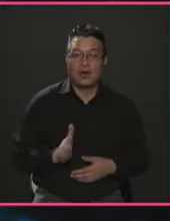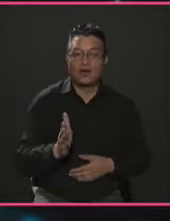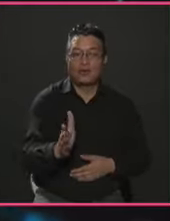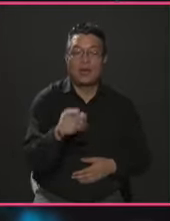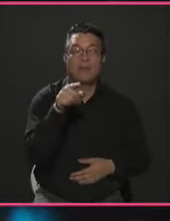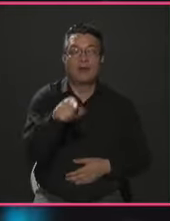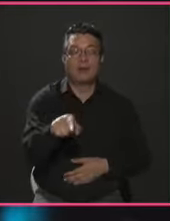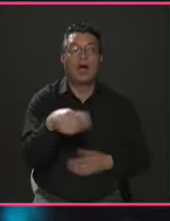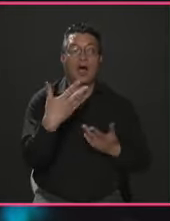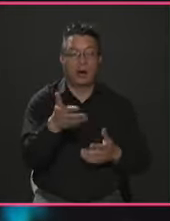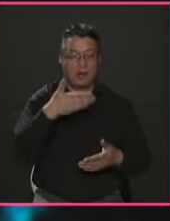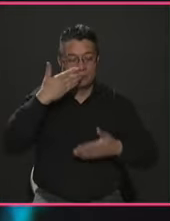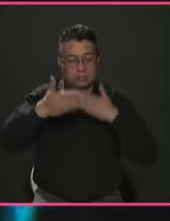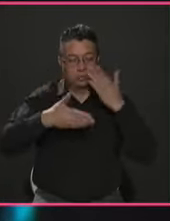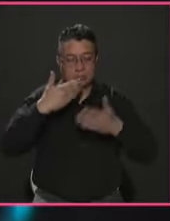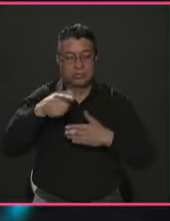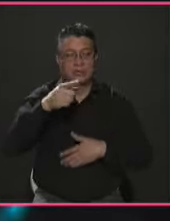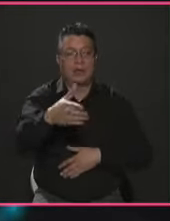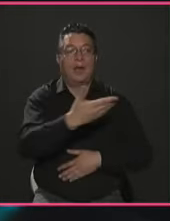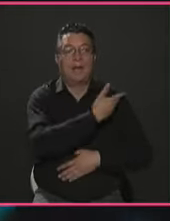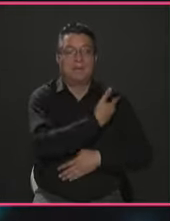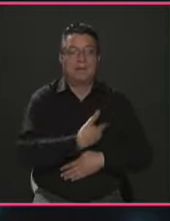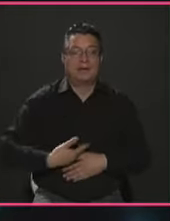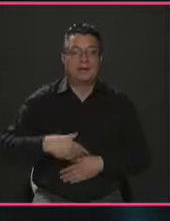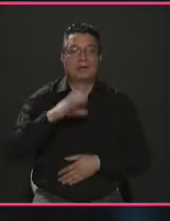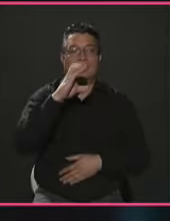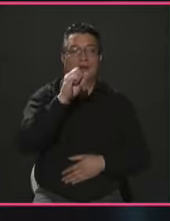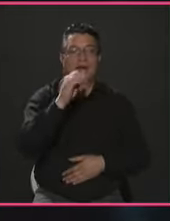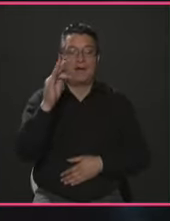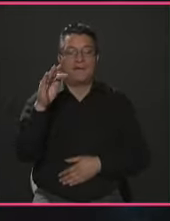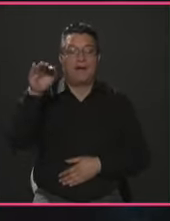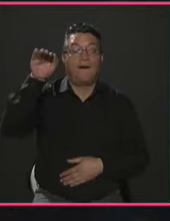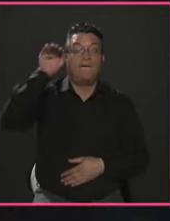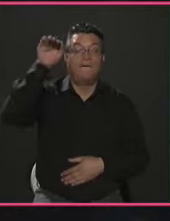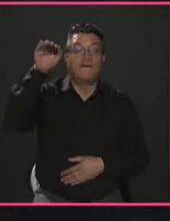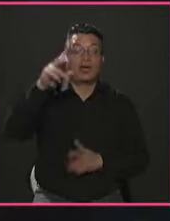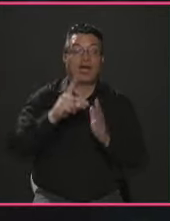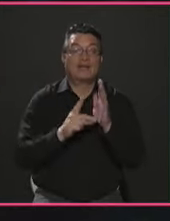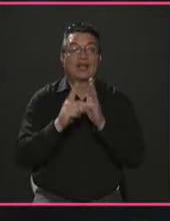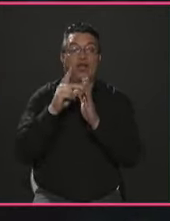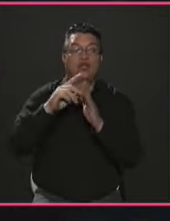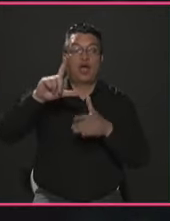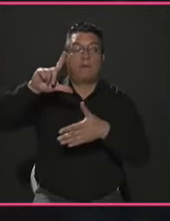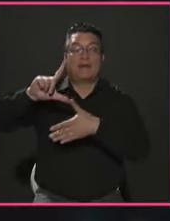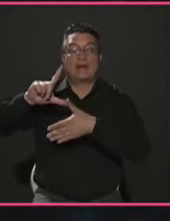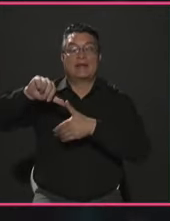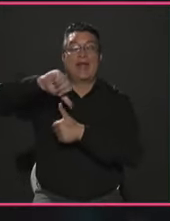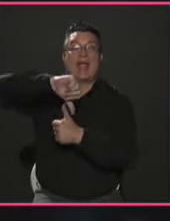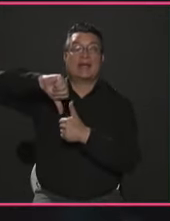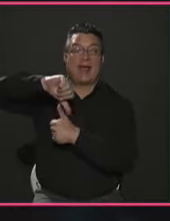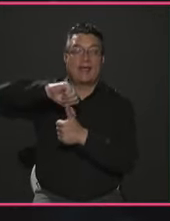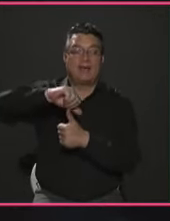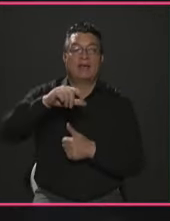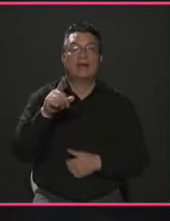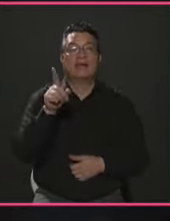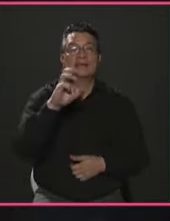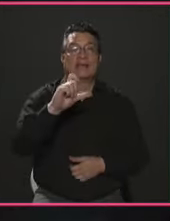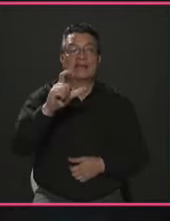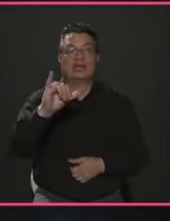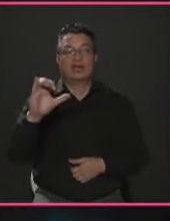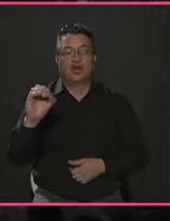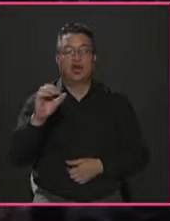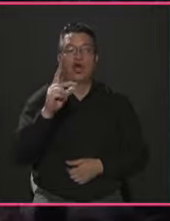a continuación vamos a escuchar las palabras del presidente ejecutivo de caf banco de desarrollo de América Latina y el Caribe Sergio Díaz